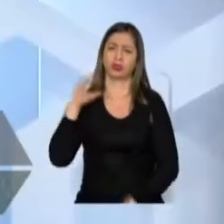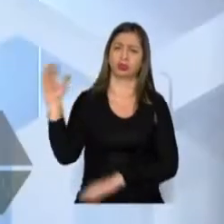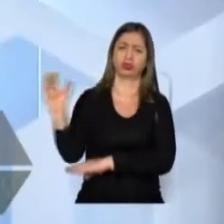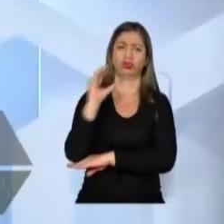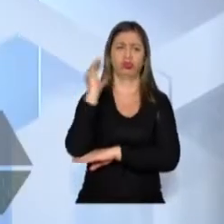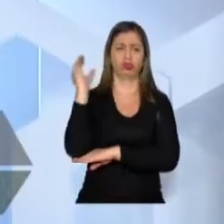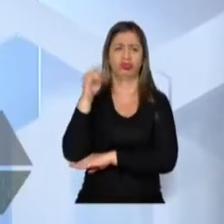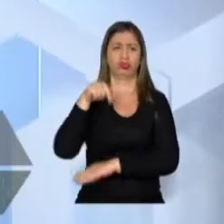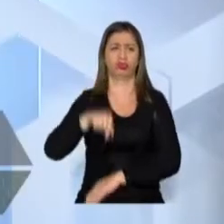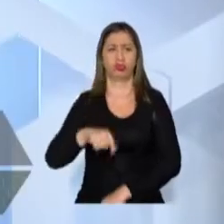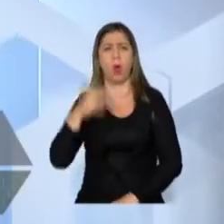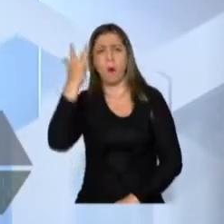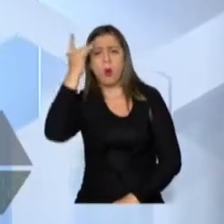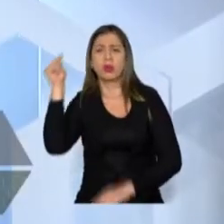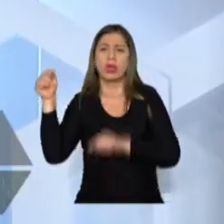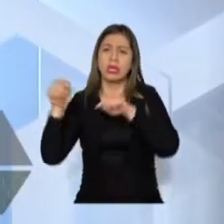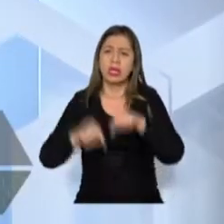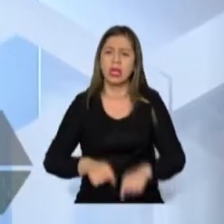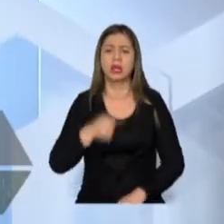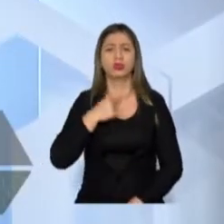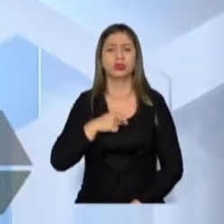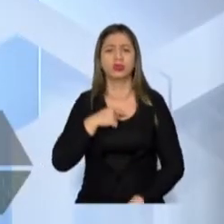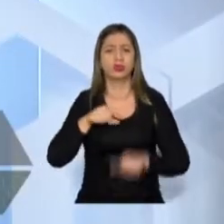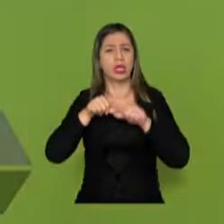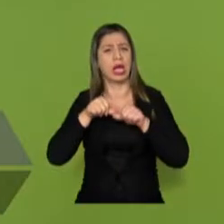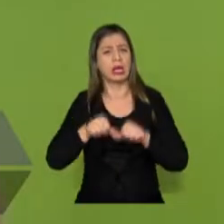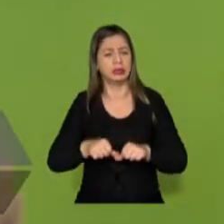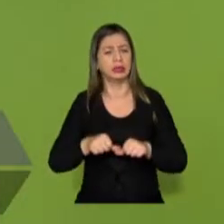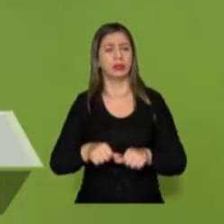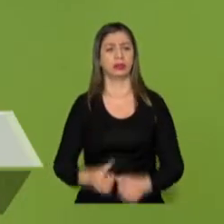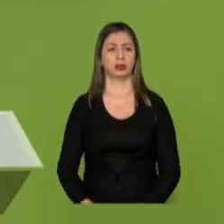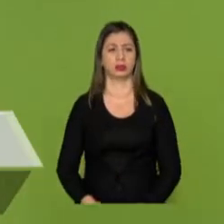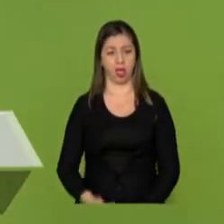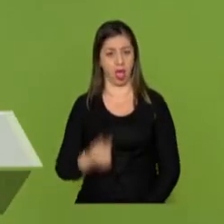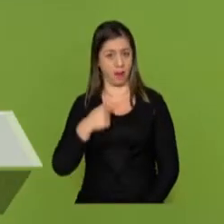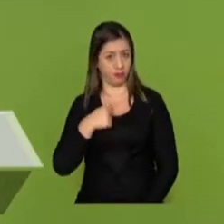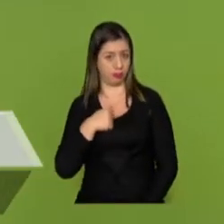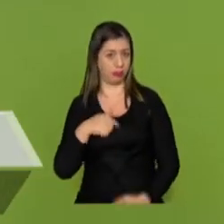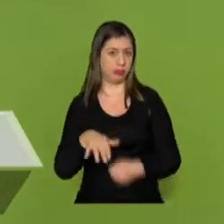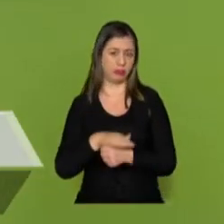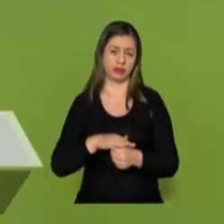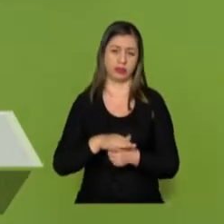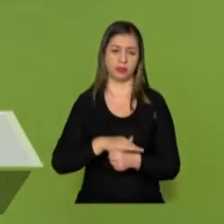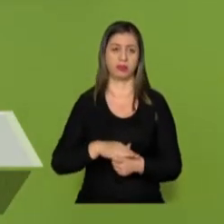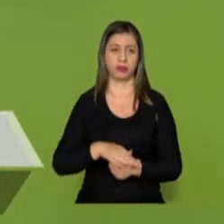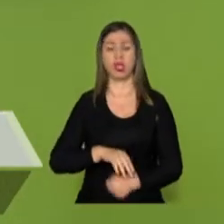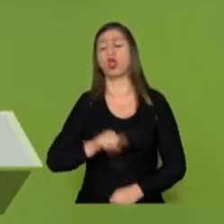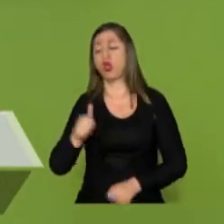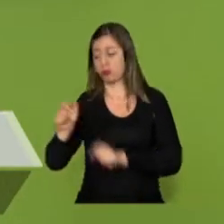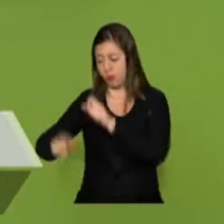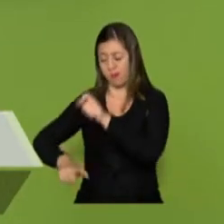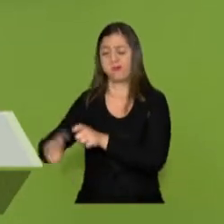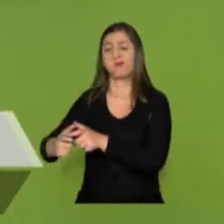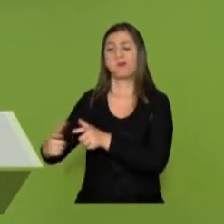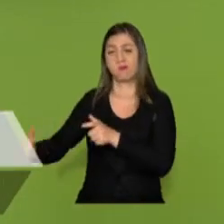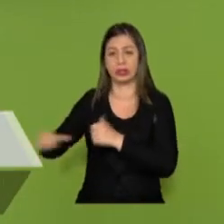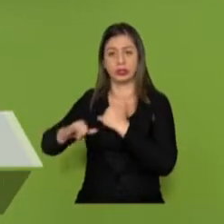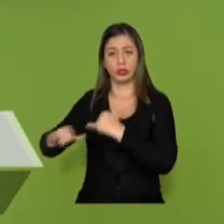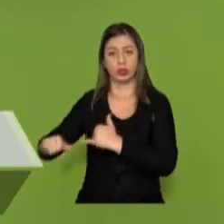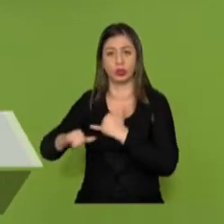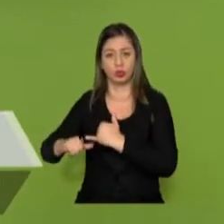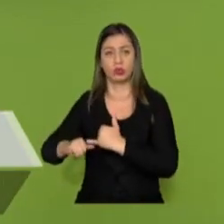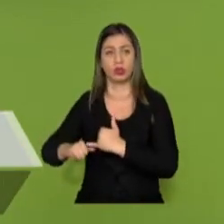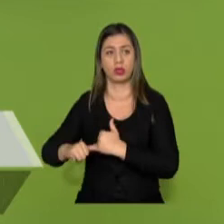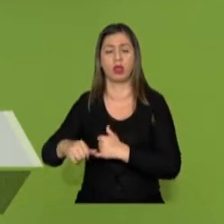zona, de este país, de nuestro departamento? Bueno, es en mi caso, y yo creo que en el caso de muchas personas, Liliana, es la